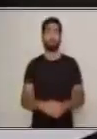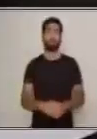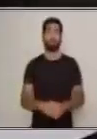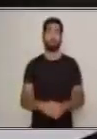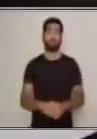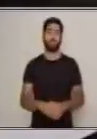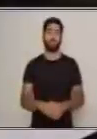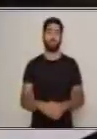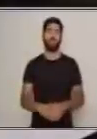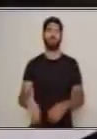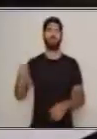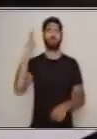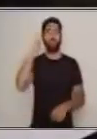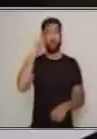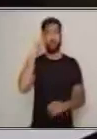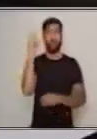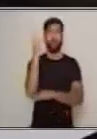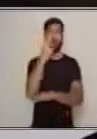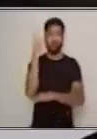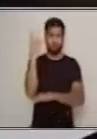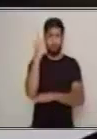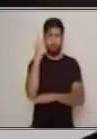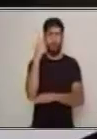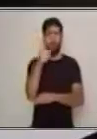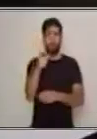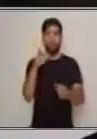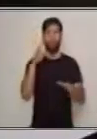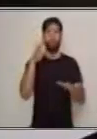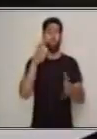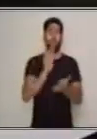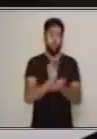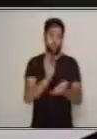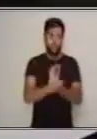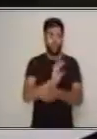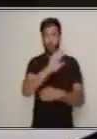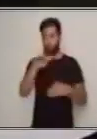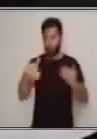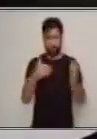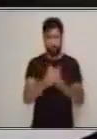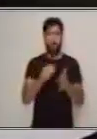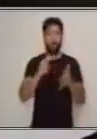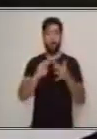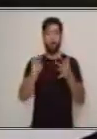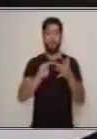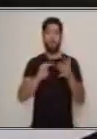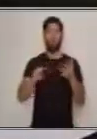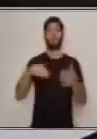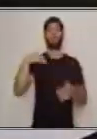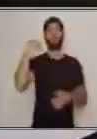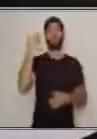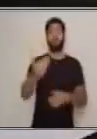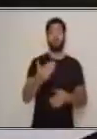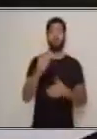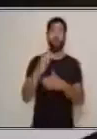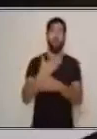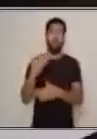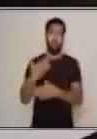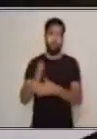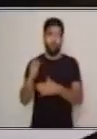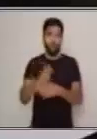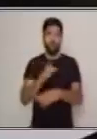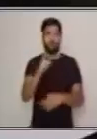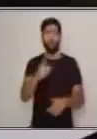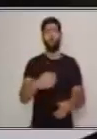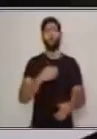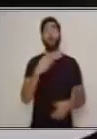cajita. Recuerda que es importante que guardes todo tu material para poder compartirlo con tu maestra. Ella te va a